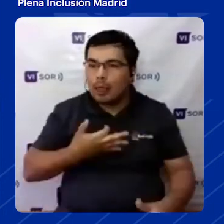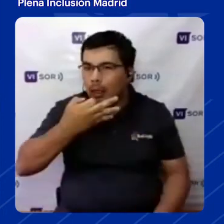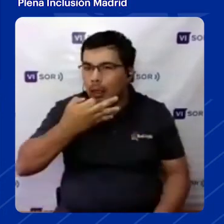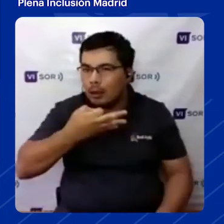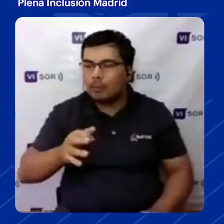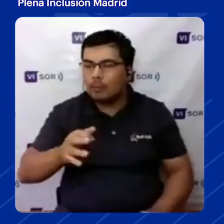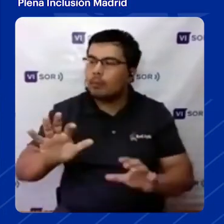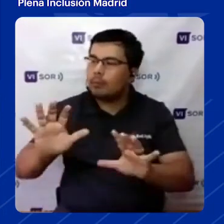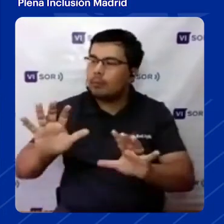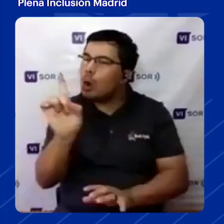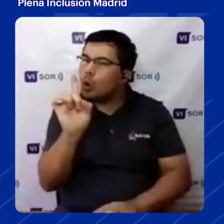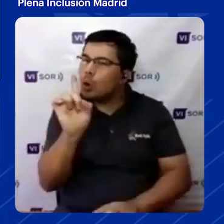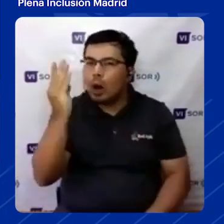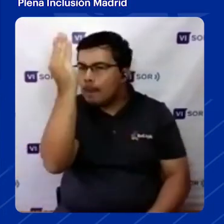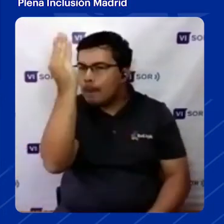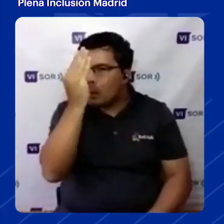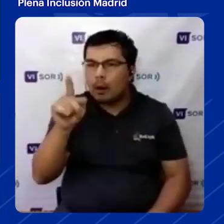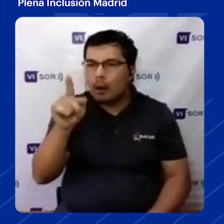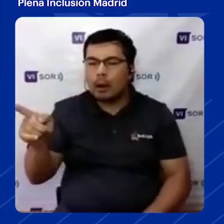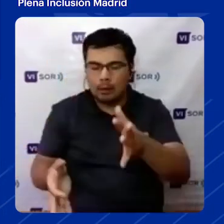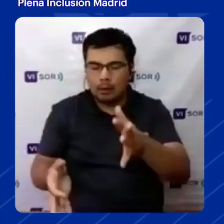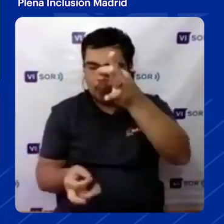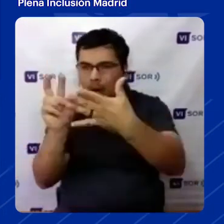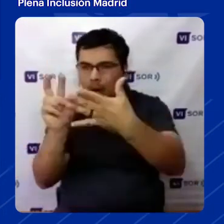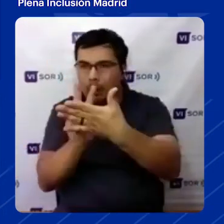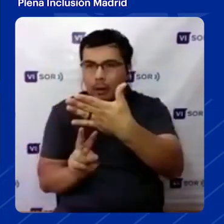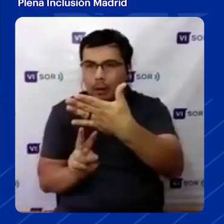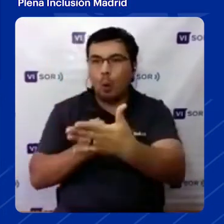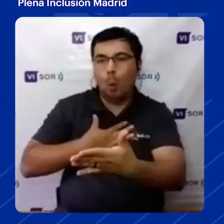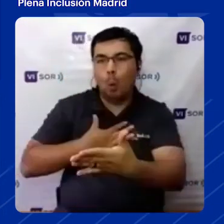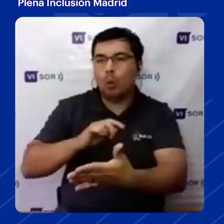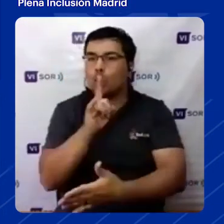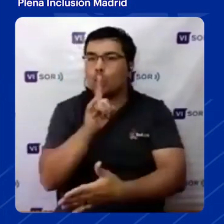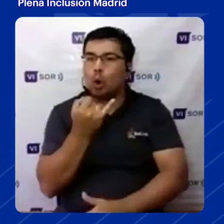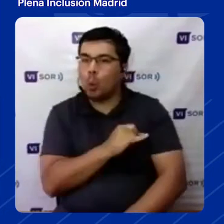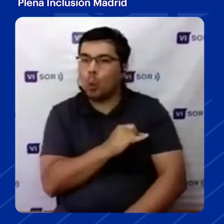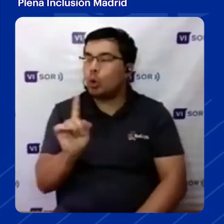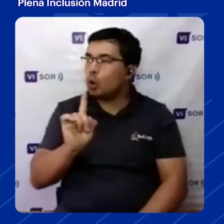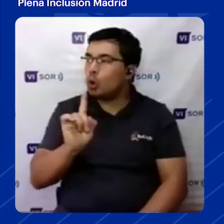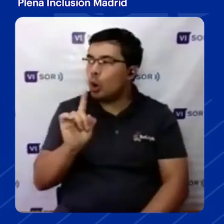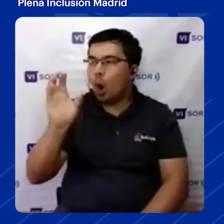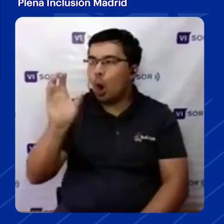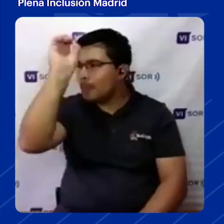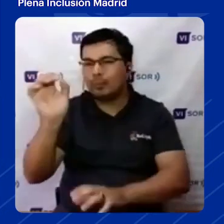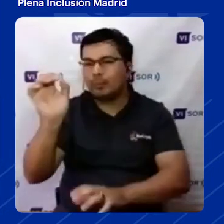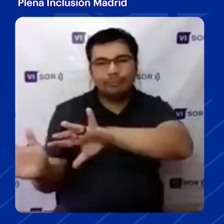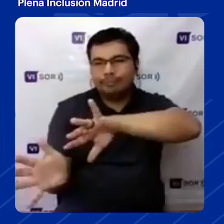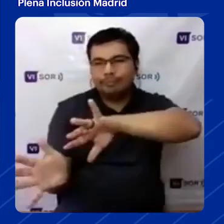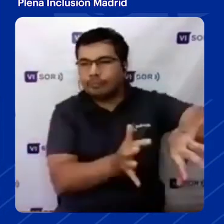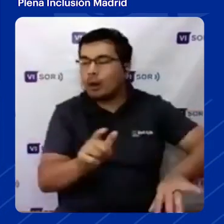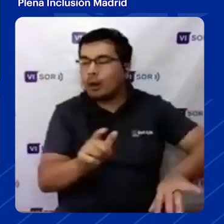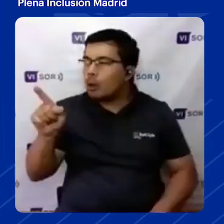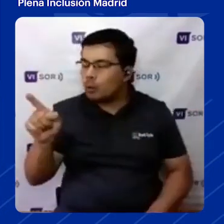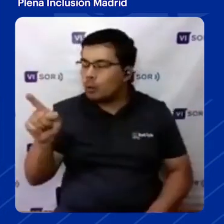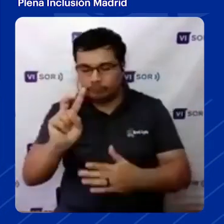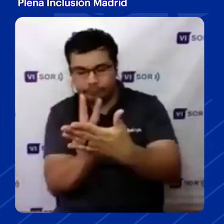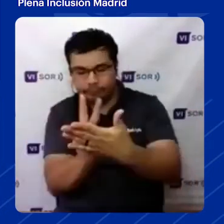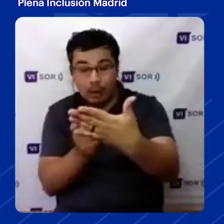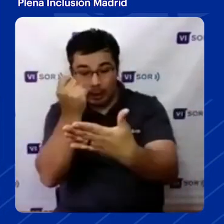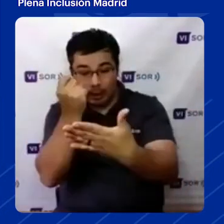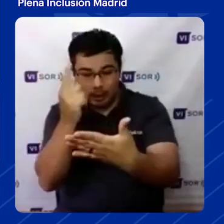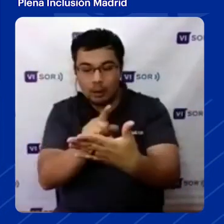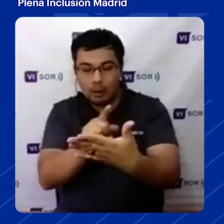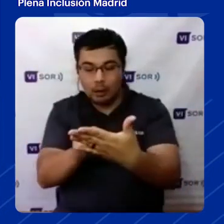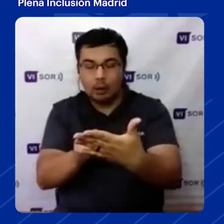gustar o no te pueda gustar el texto, lo que nos importa es que se comprenda. Y si tú levantas la mano y dices, esta palabra no se